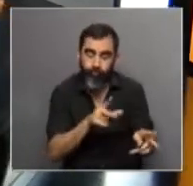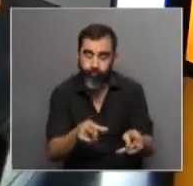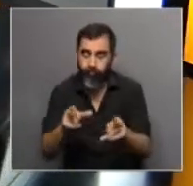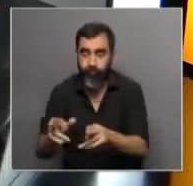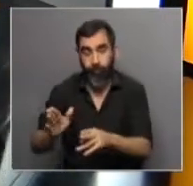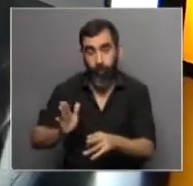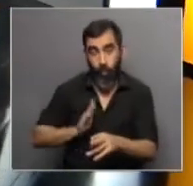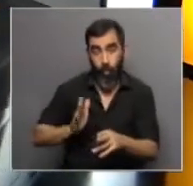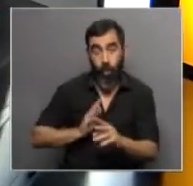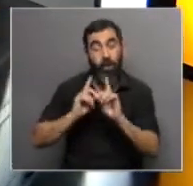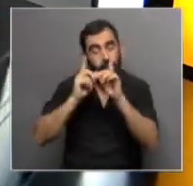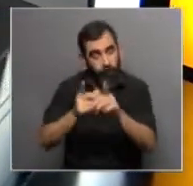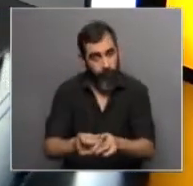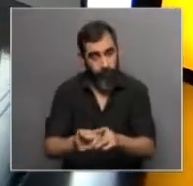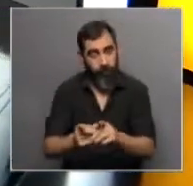mujer.